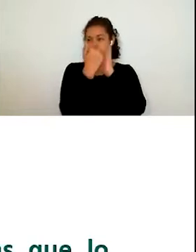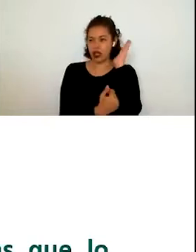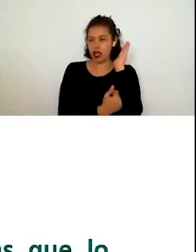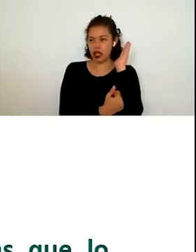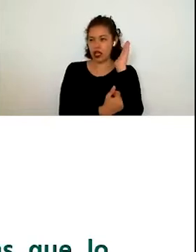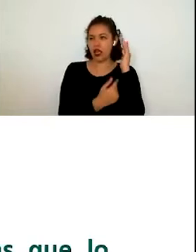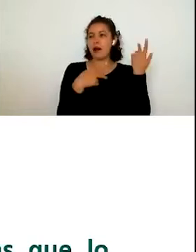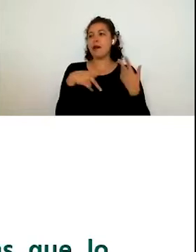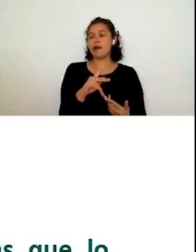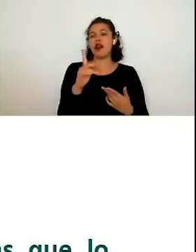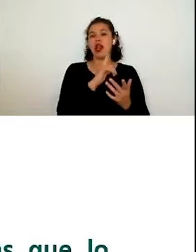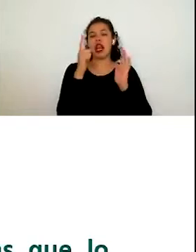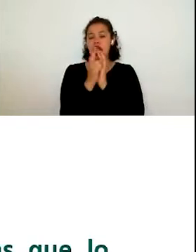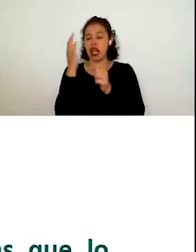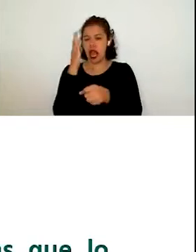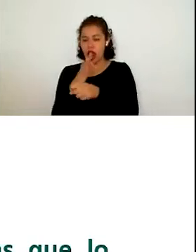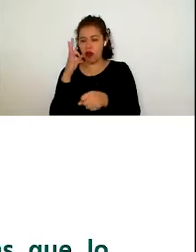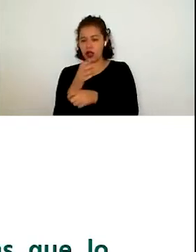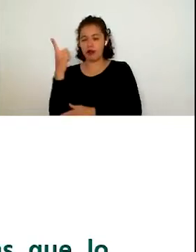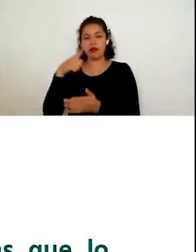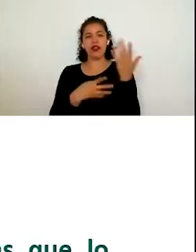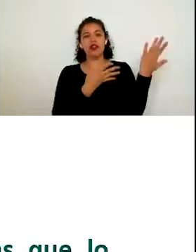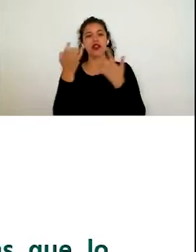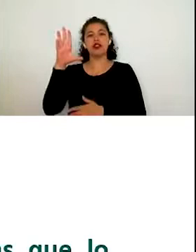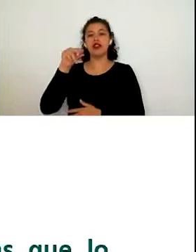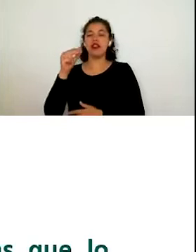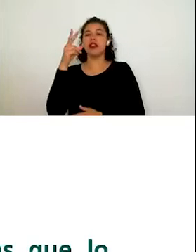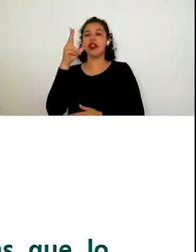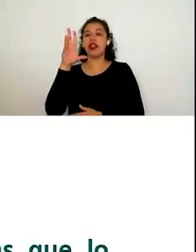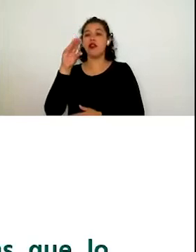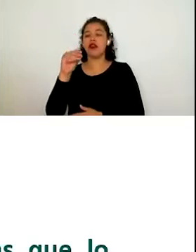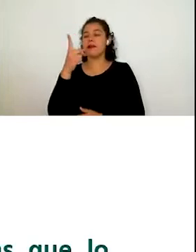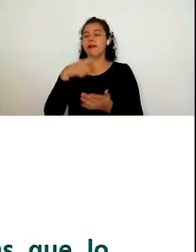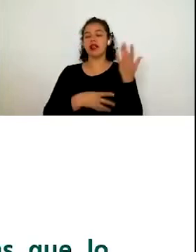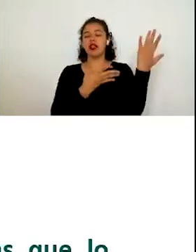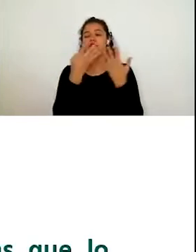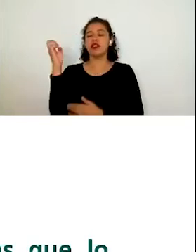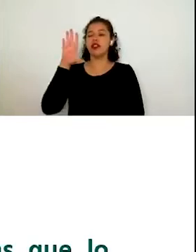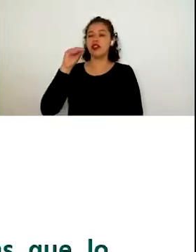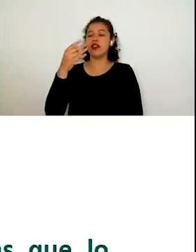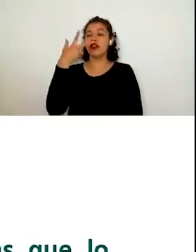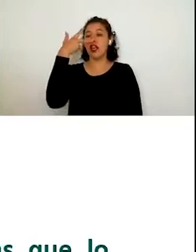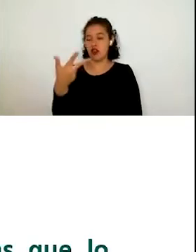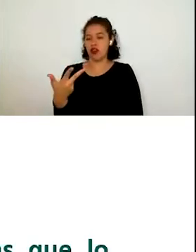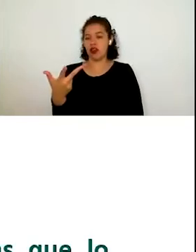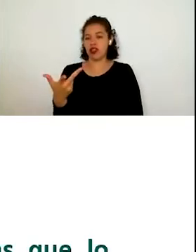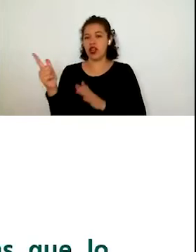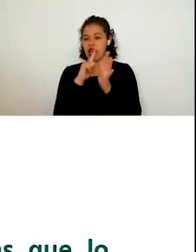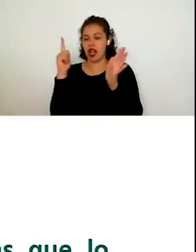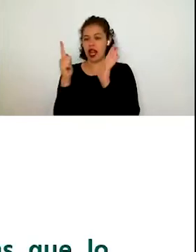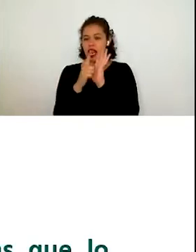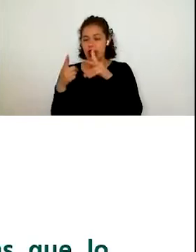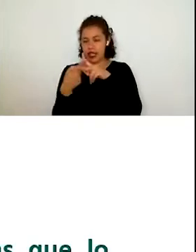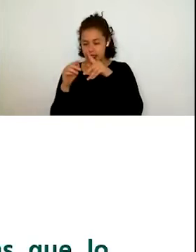de la ley actual, que fue de 1998. Entonces, lo que se les recomienda es que se ajusten a